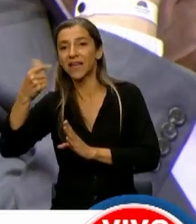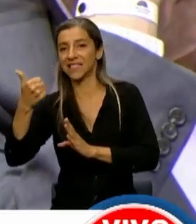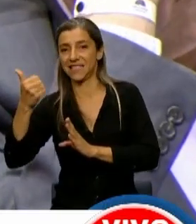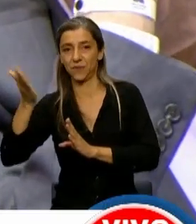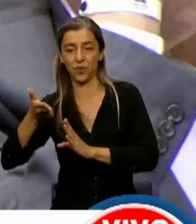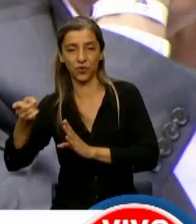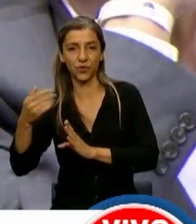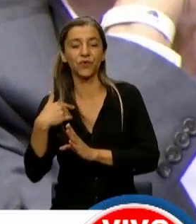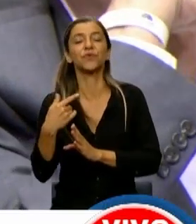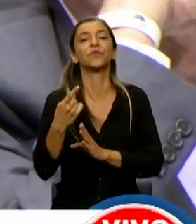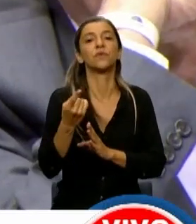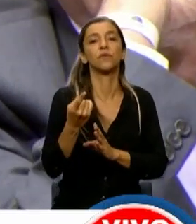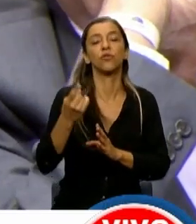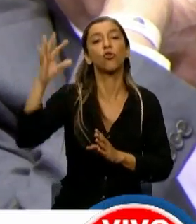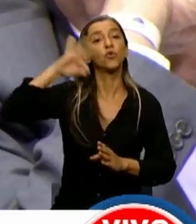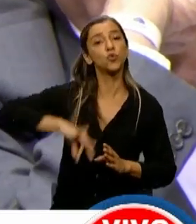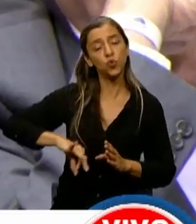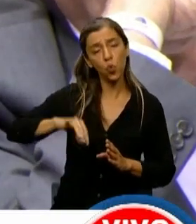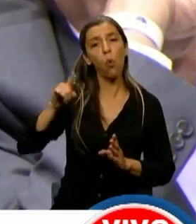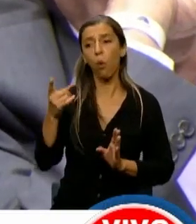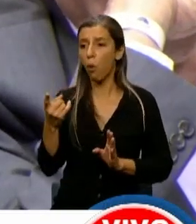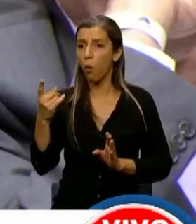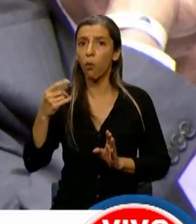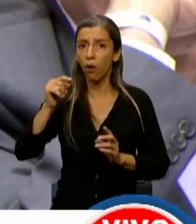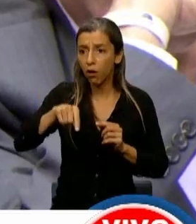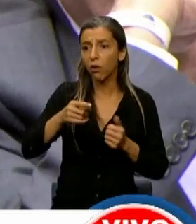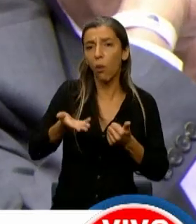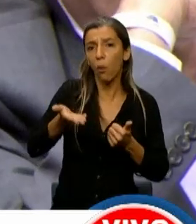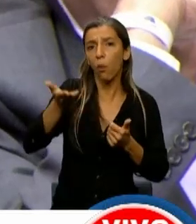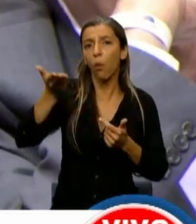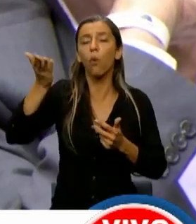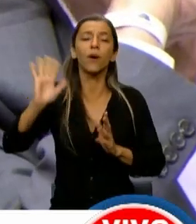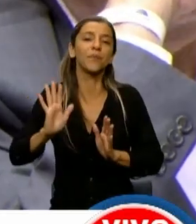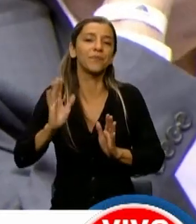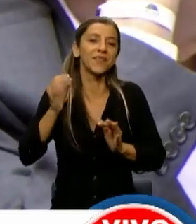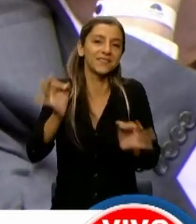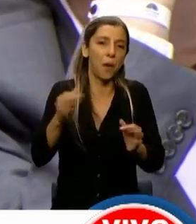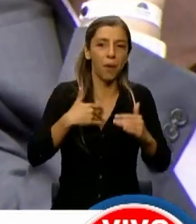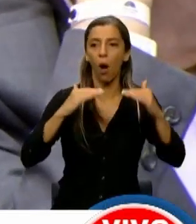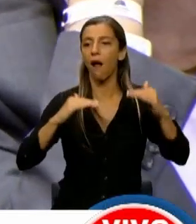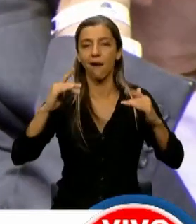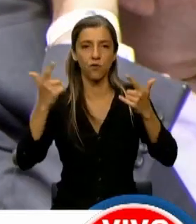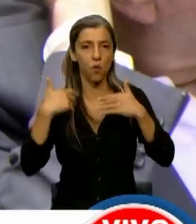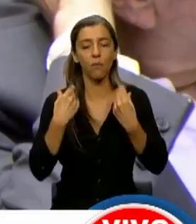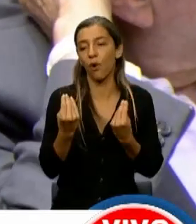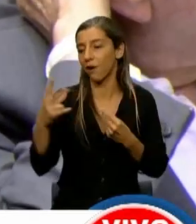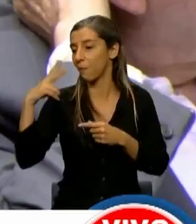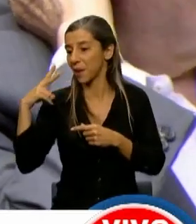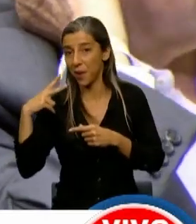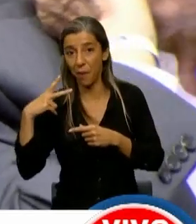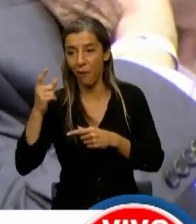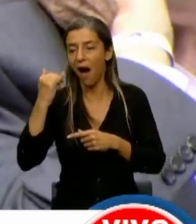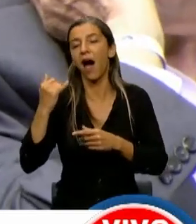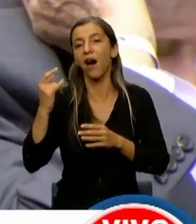9,6%. Los niveles de salarios están aumentando, pero desparejos. En cuanto a trabajadores privados